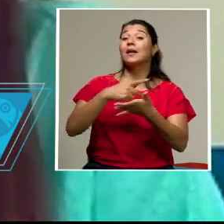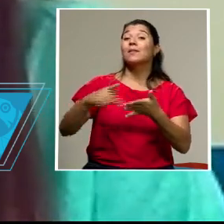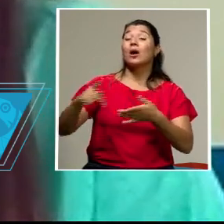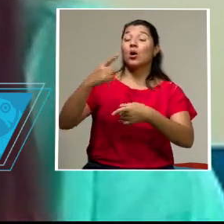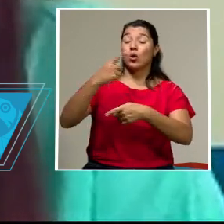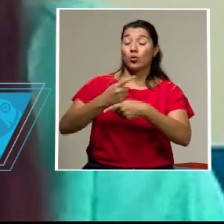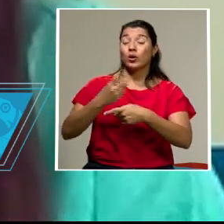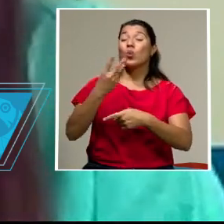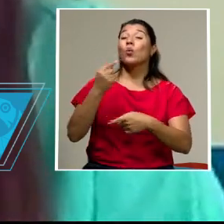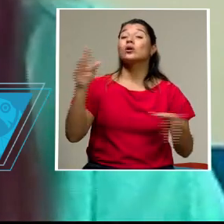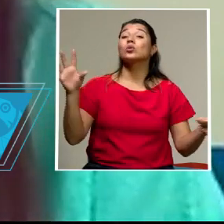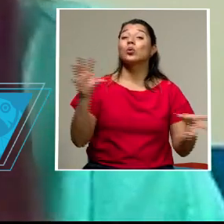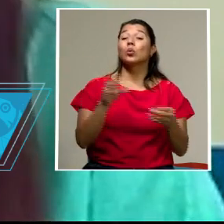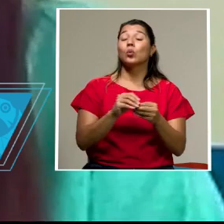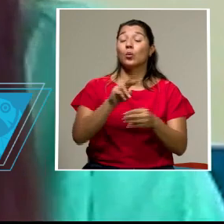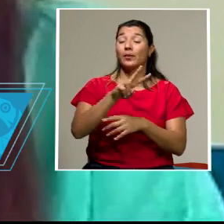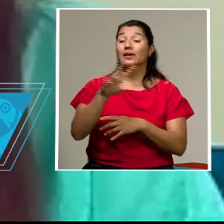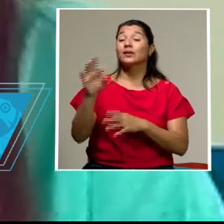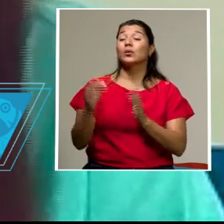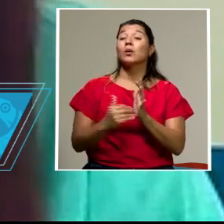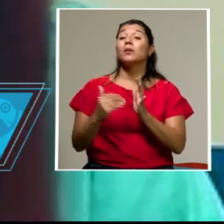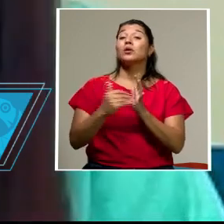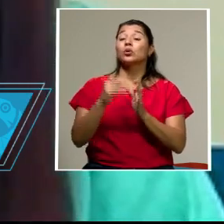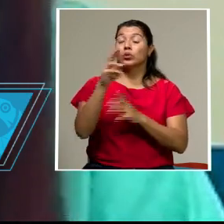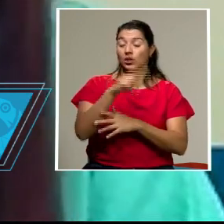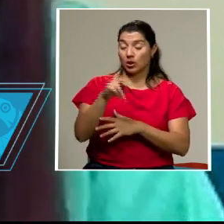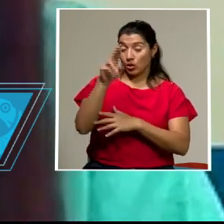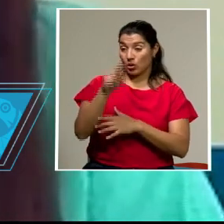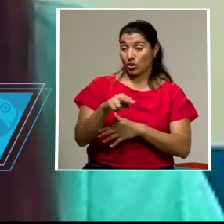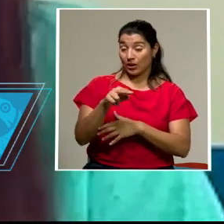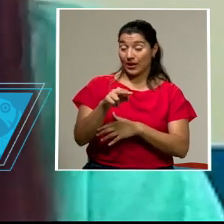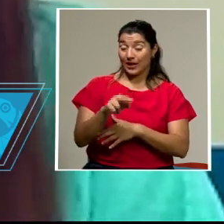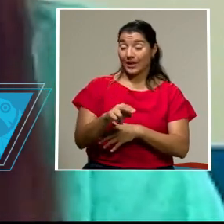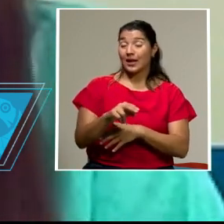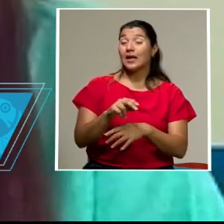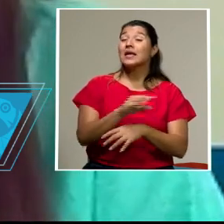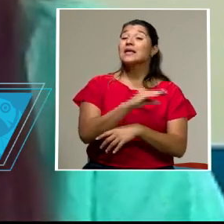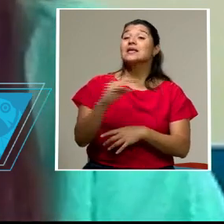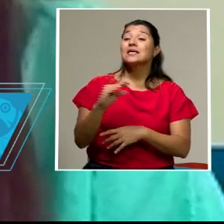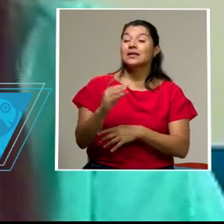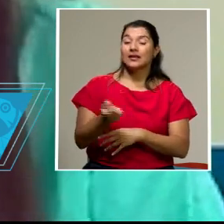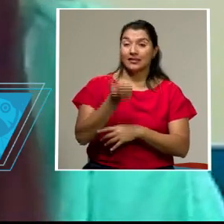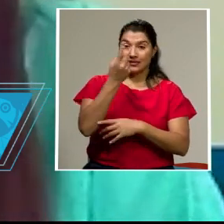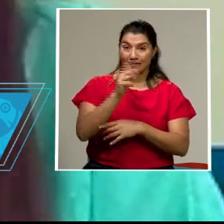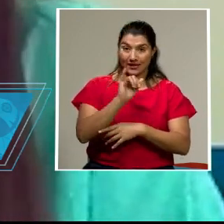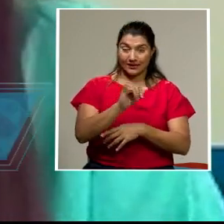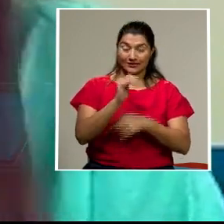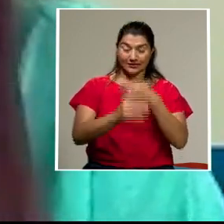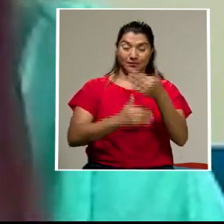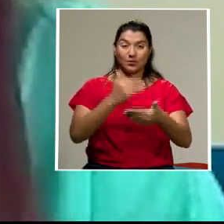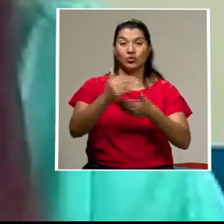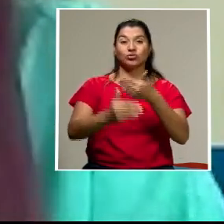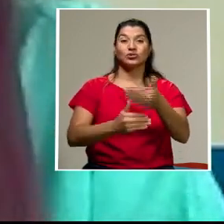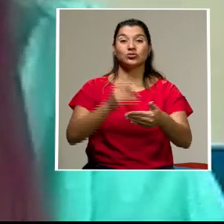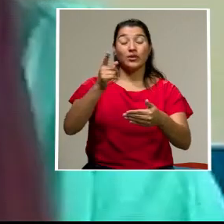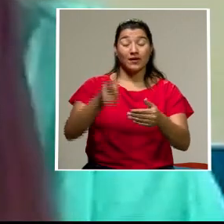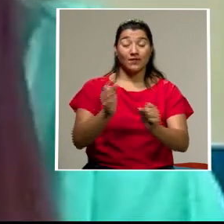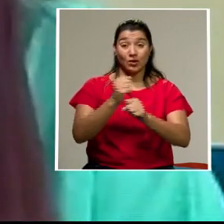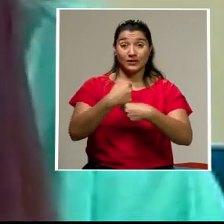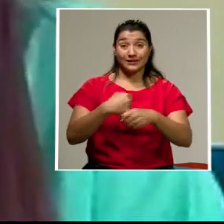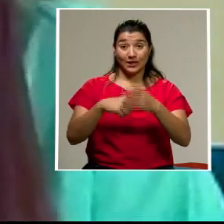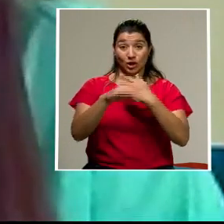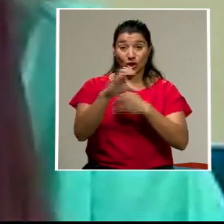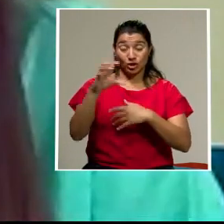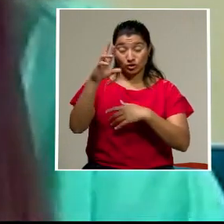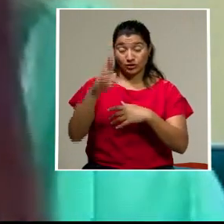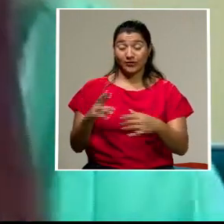de 29 millones de colones. Esto con el entendido que este proceso, al llevarse a nivel nacional, con más